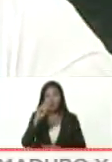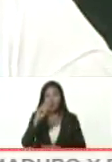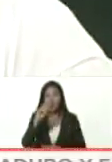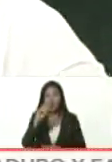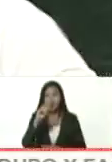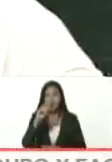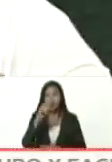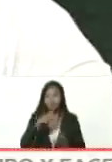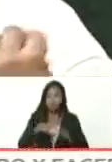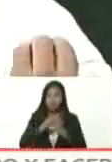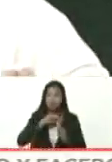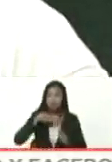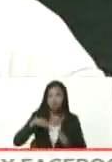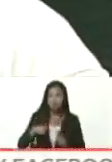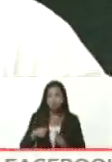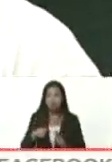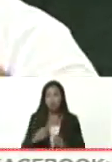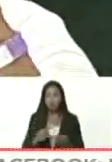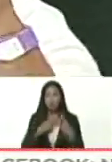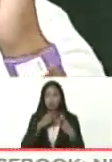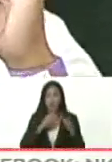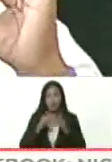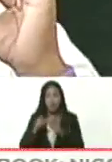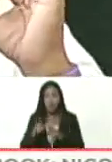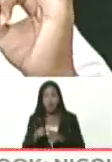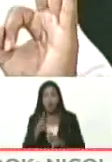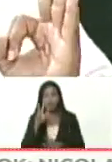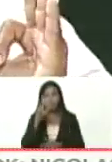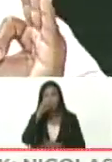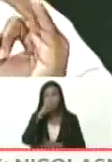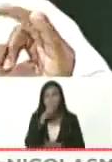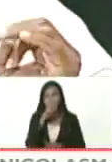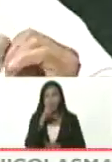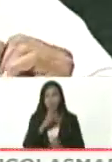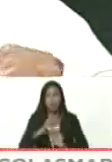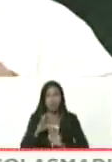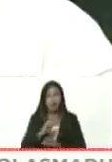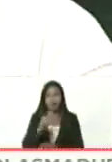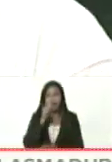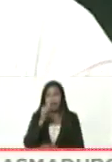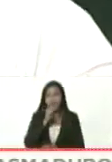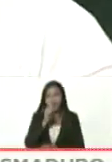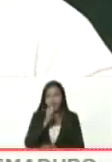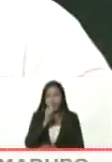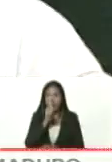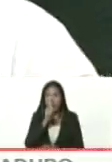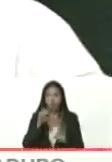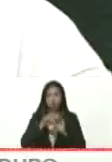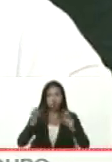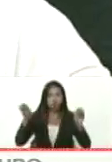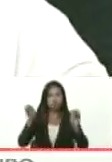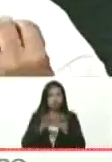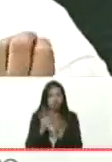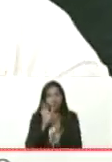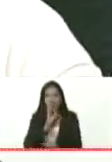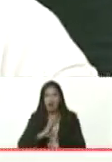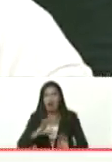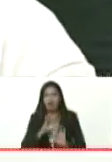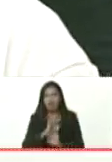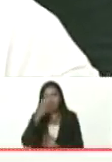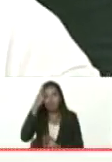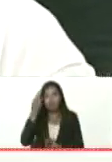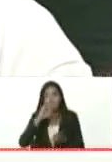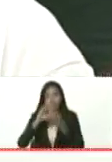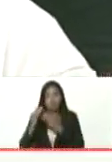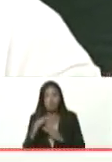Cabrera. Nosotros tenemos unas zonas que tienen 3 años sin que le llegue agua por tubería. Ajá, plan mi agua. Consejo comunal tomó la